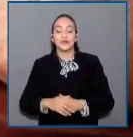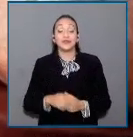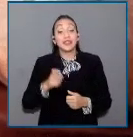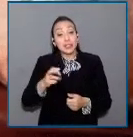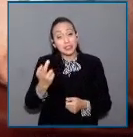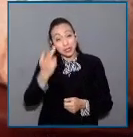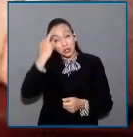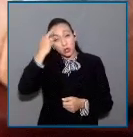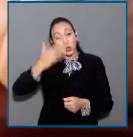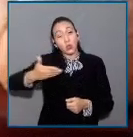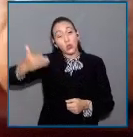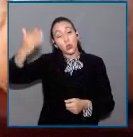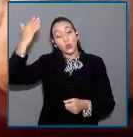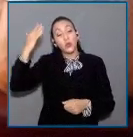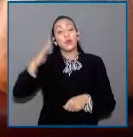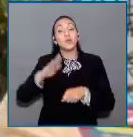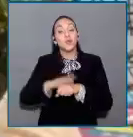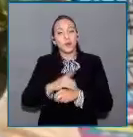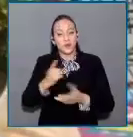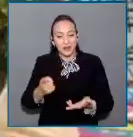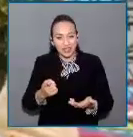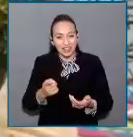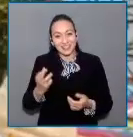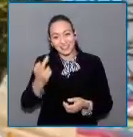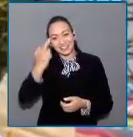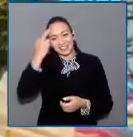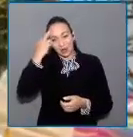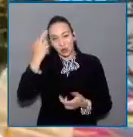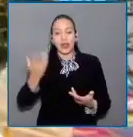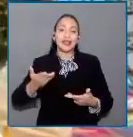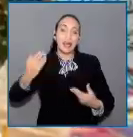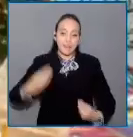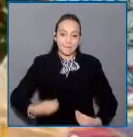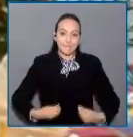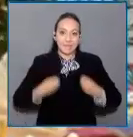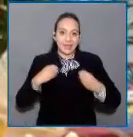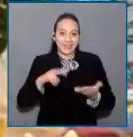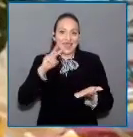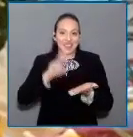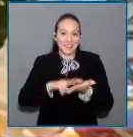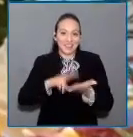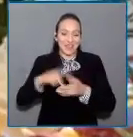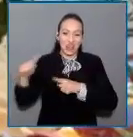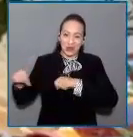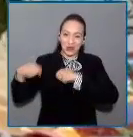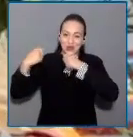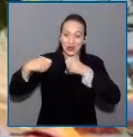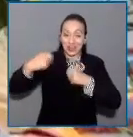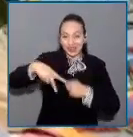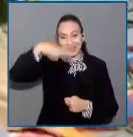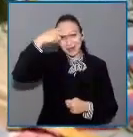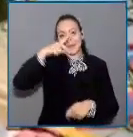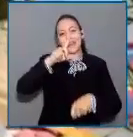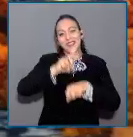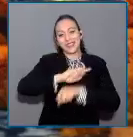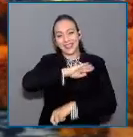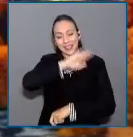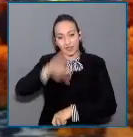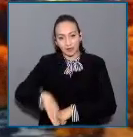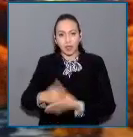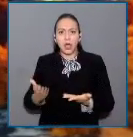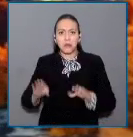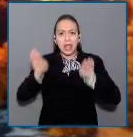capacidad regenerativa de lo óseo y la vida en la tradición mesoamericana. En los altares, cada familia